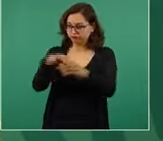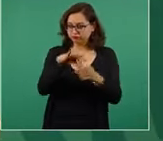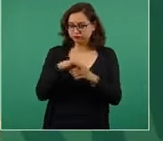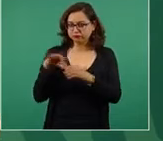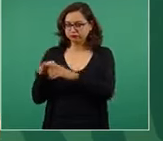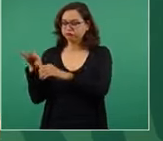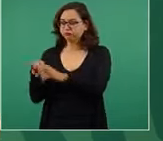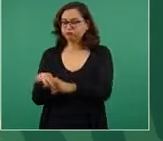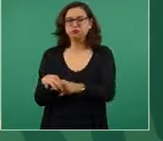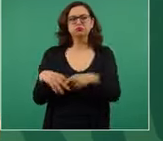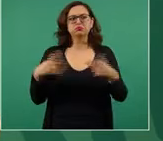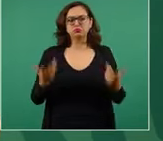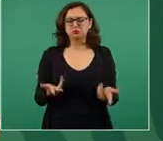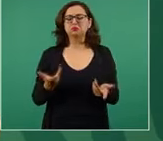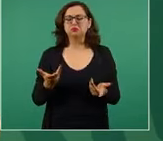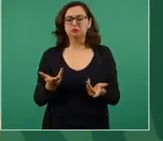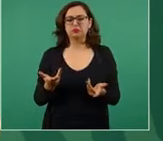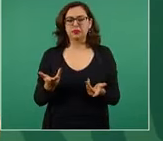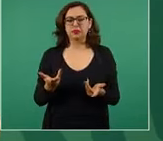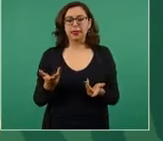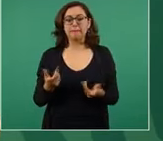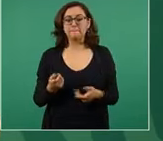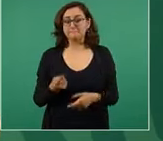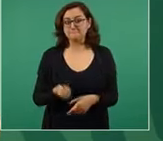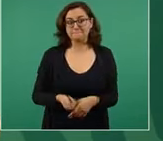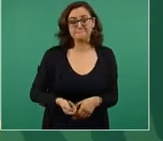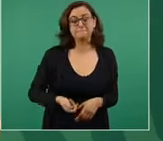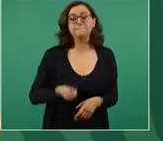cuando pierde por primera vez